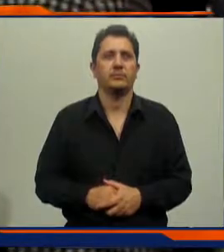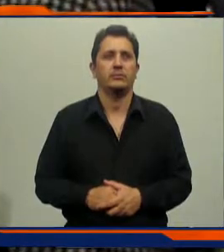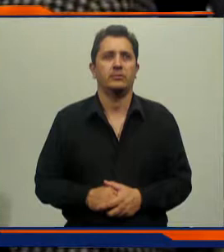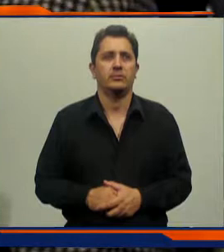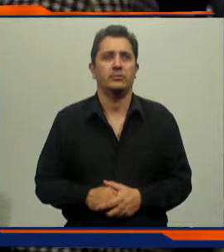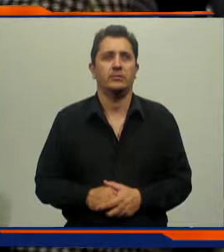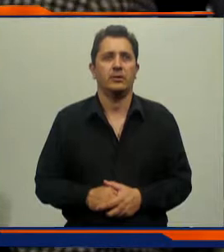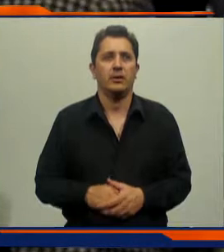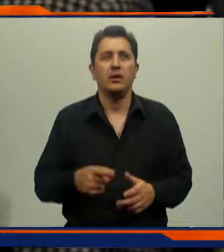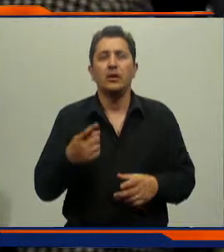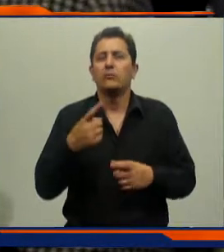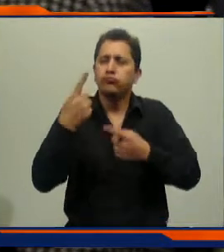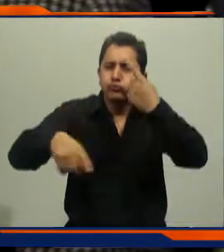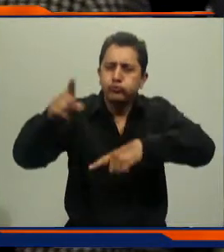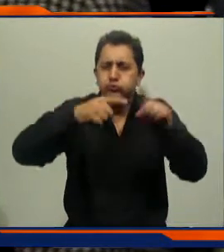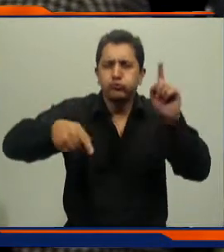Son gestiones muy complejas,